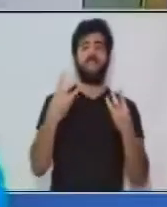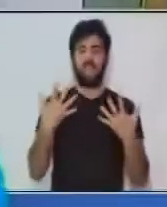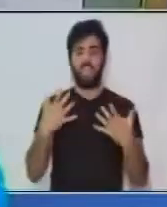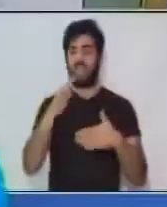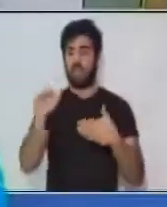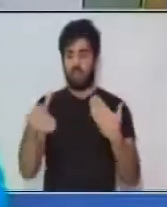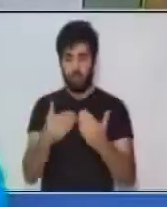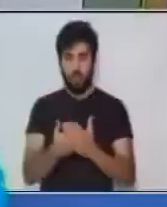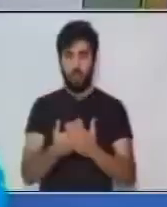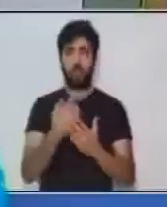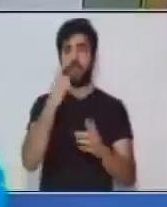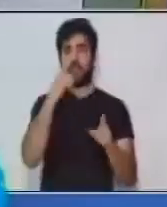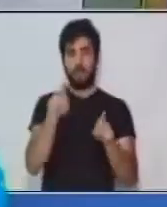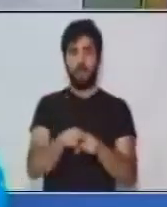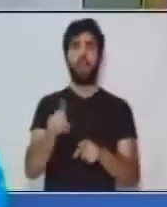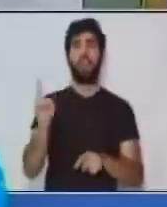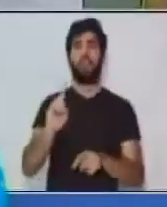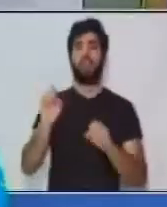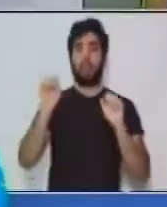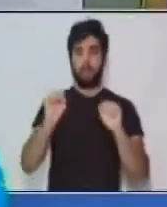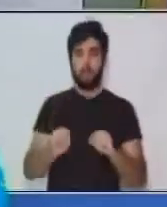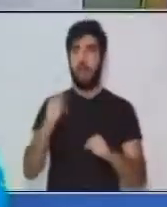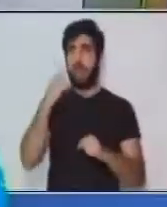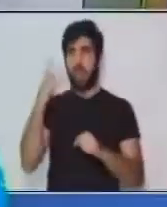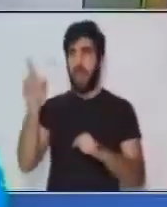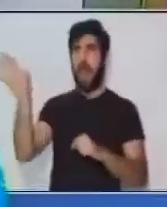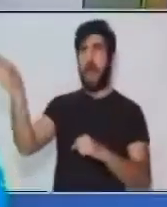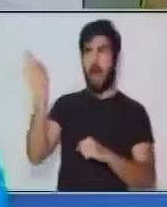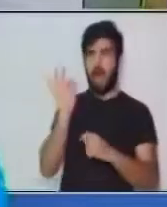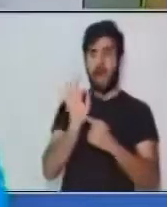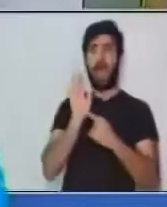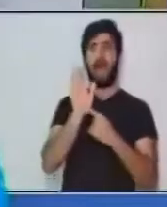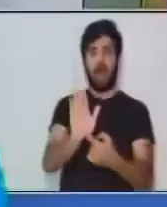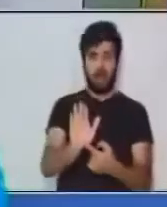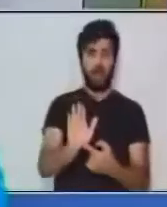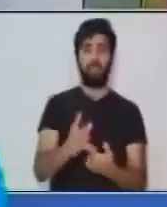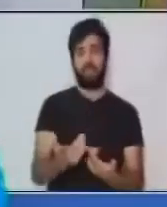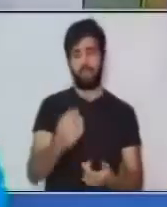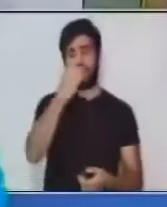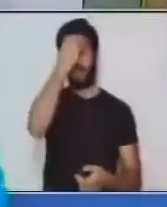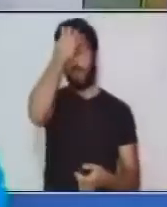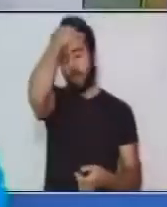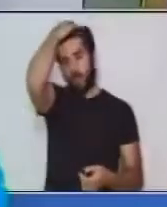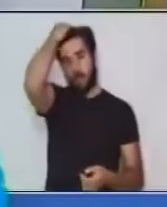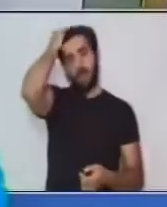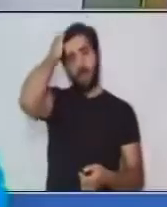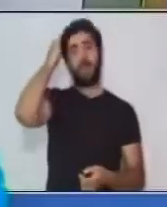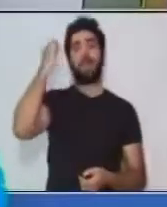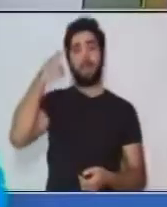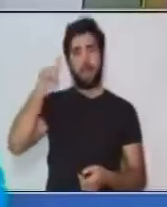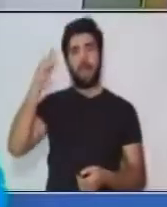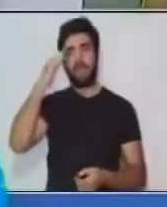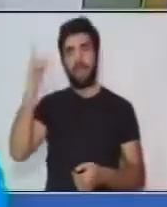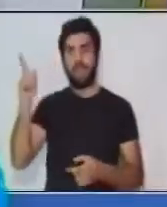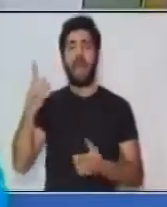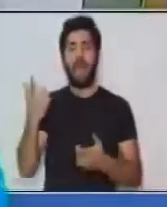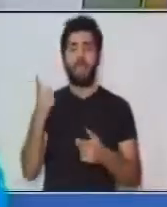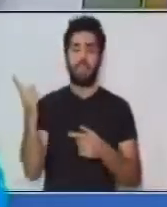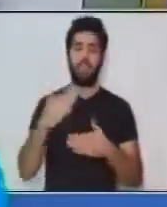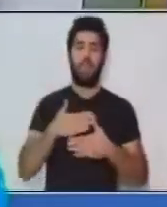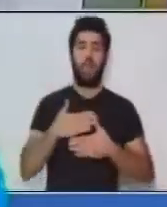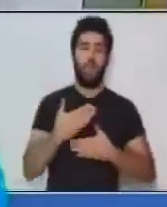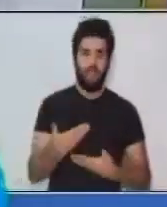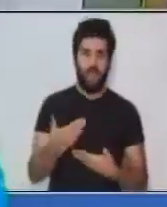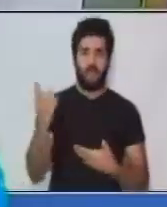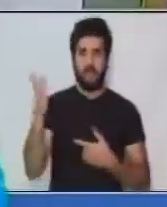supuesto, el enlace de donde usted pudo identificar esa fuente, para evidenciar que es una fuente confiable. Y